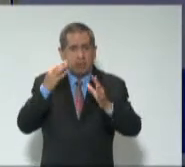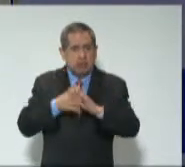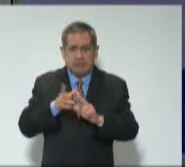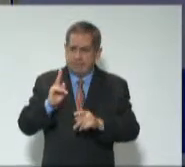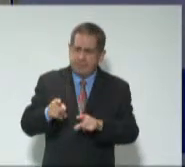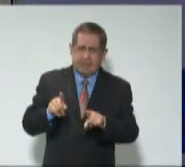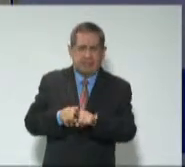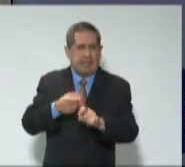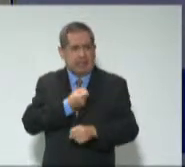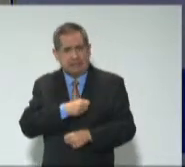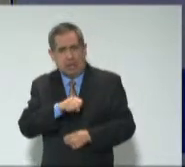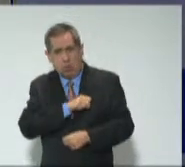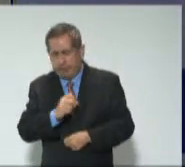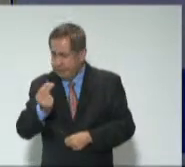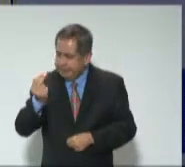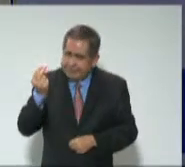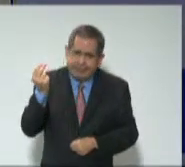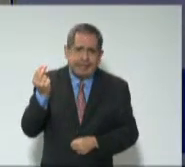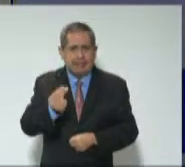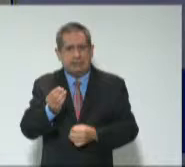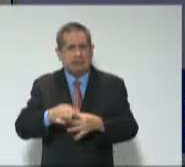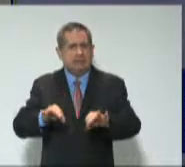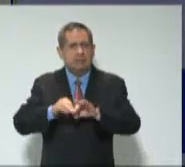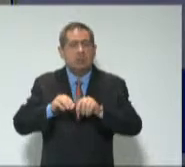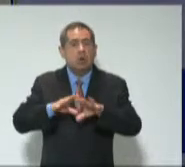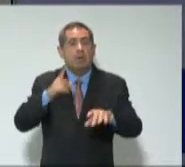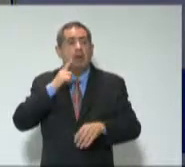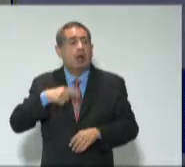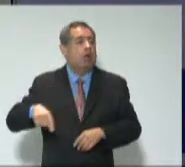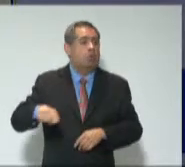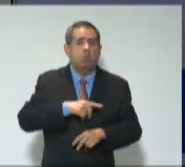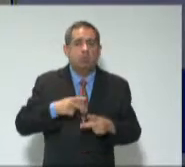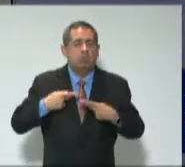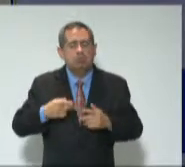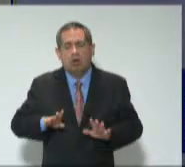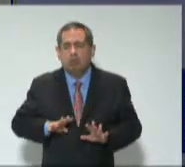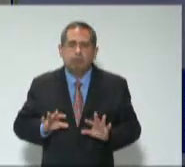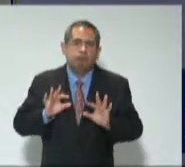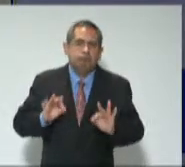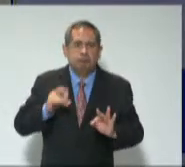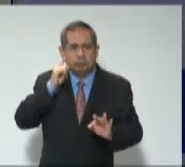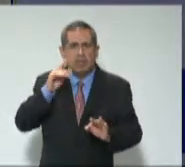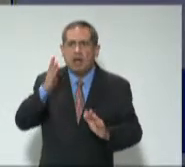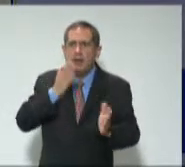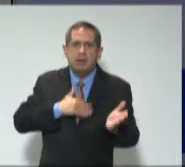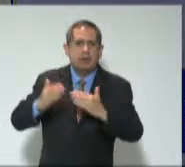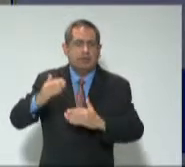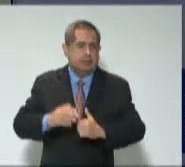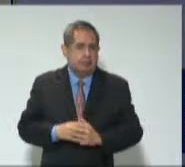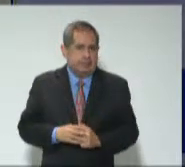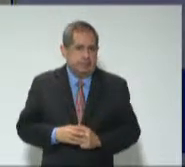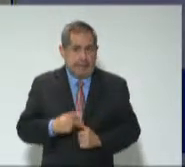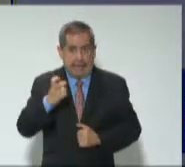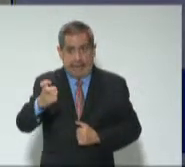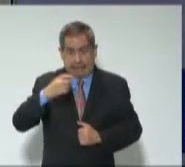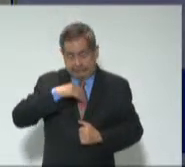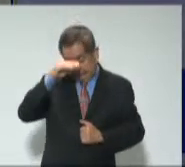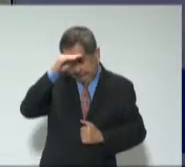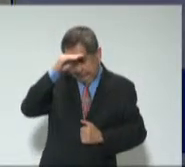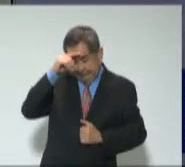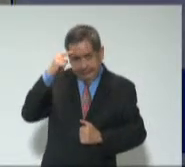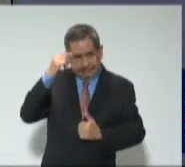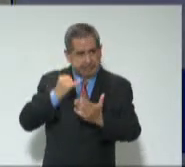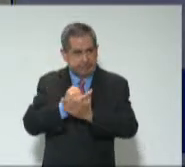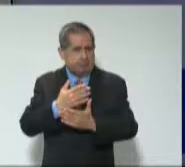salud son indispensables para el bienestar y para el desarrollo con esta convicción